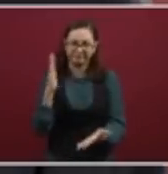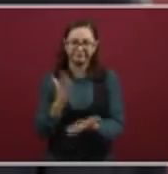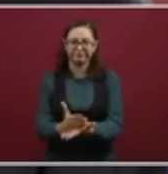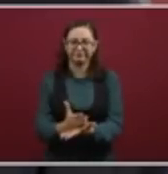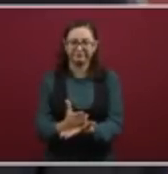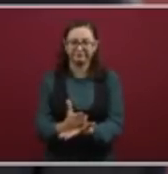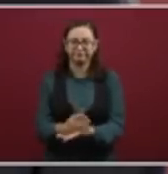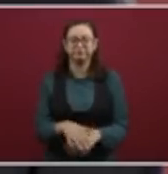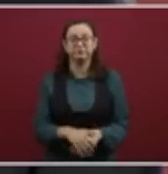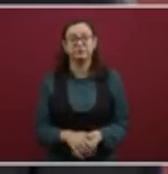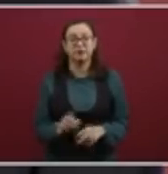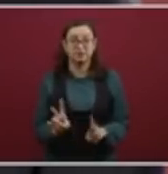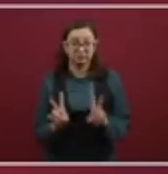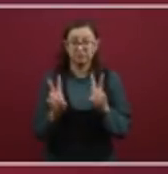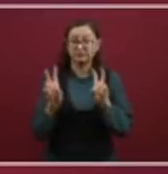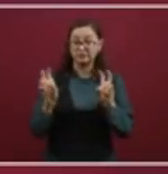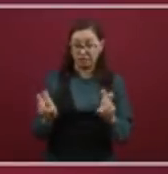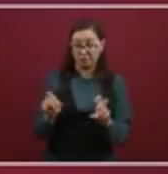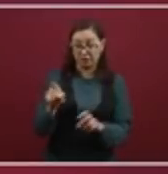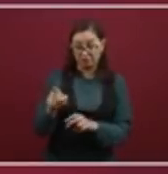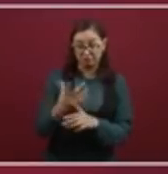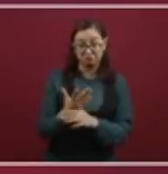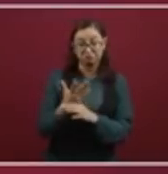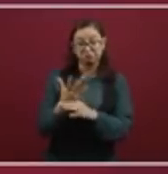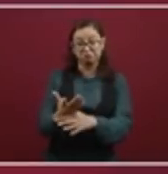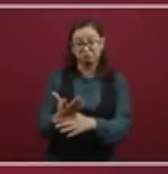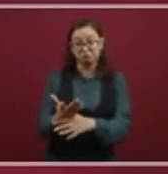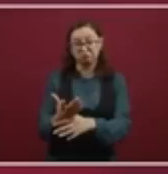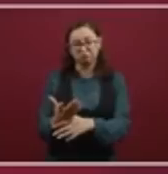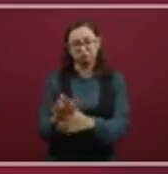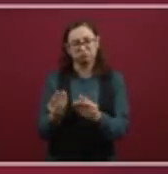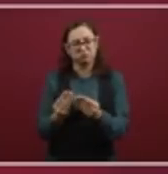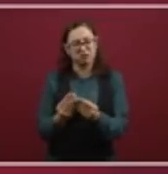En este caso, desde luego que la